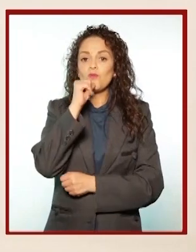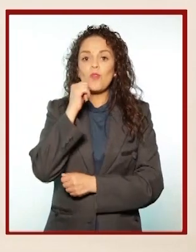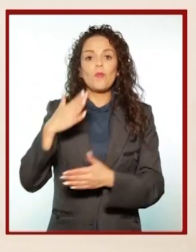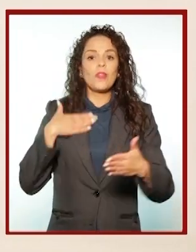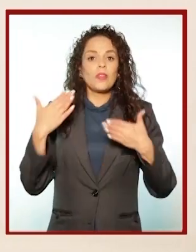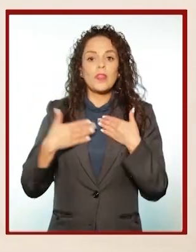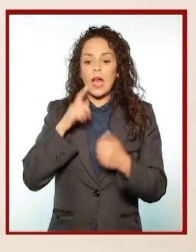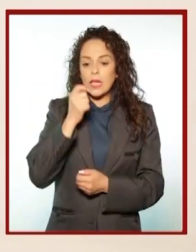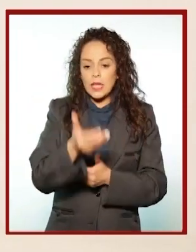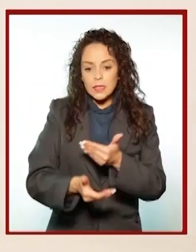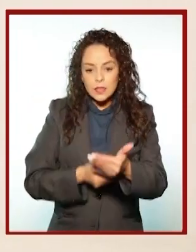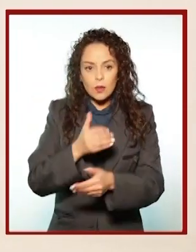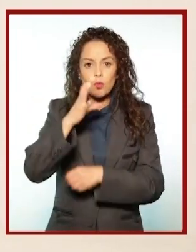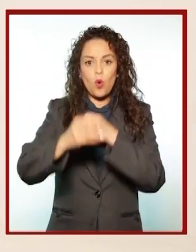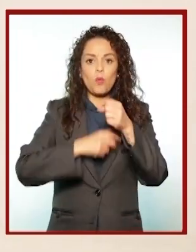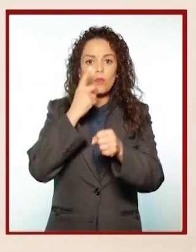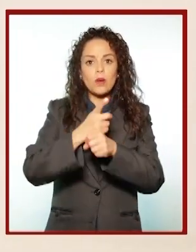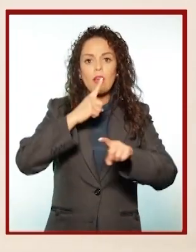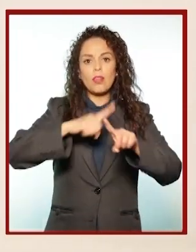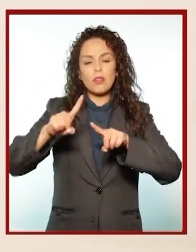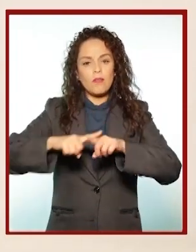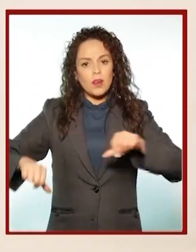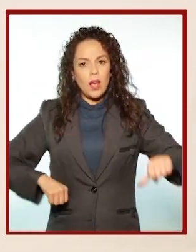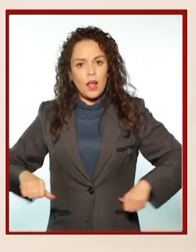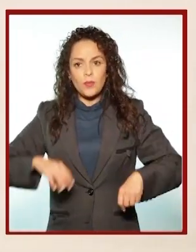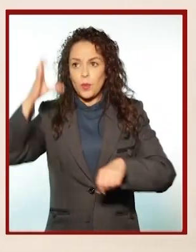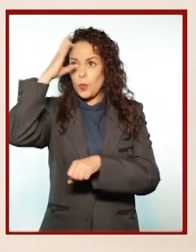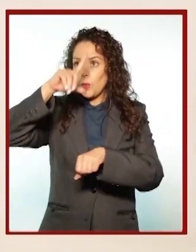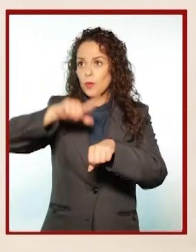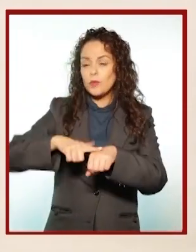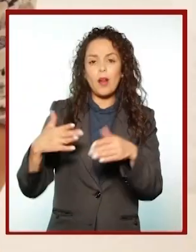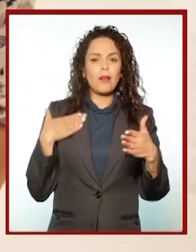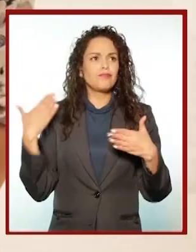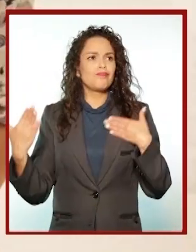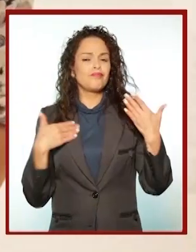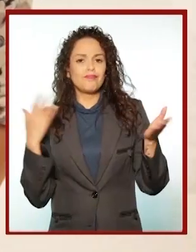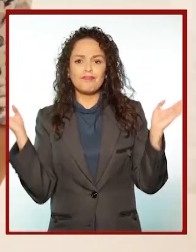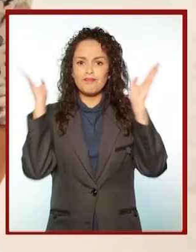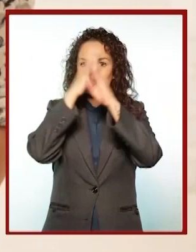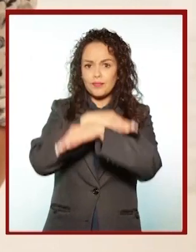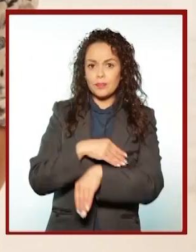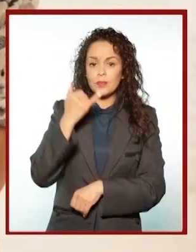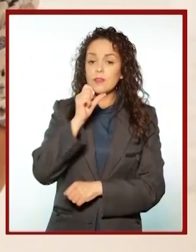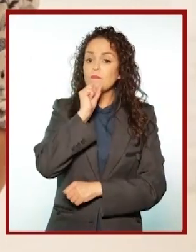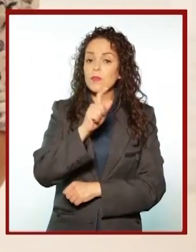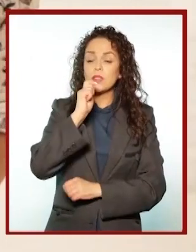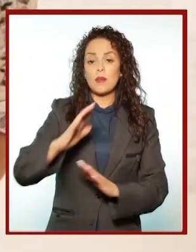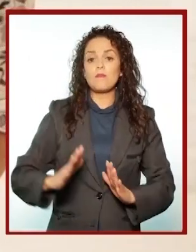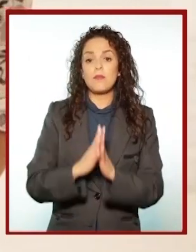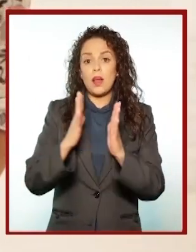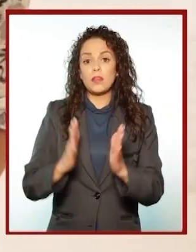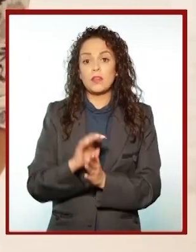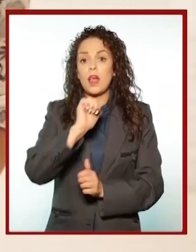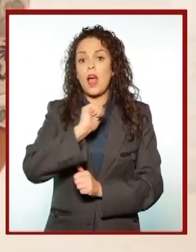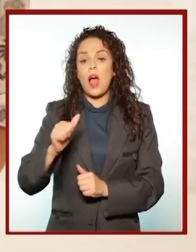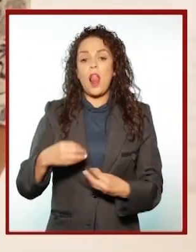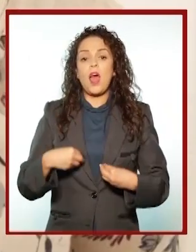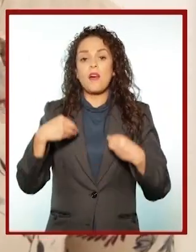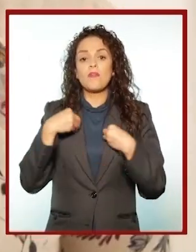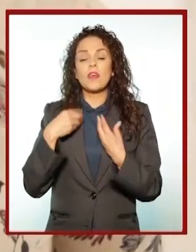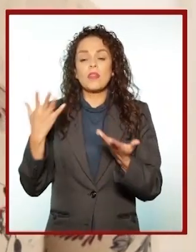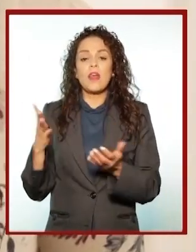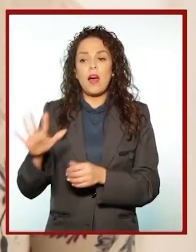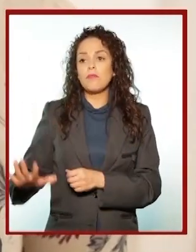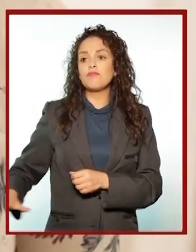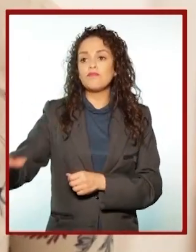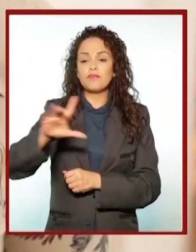de oportunidades, de servicios, actividades culturales, recreativas o incluso de su participación en la vida pública.